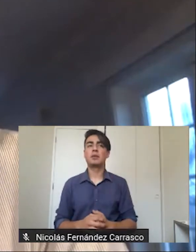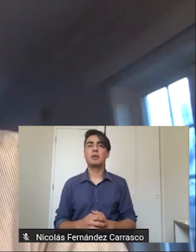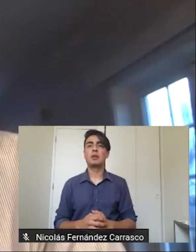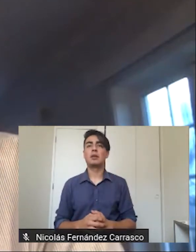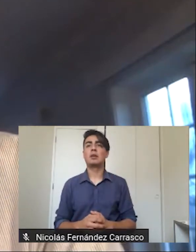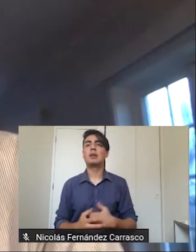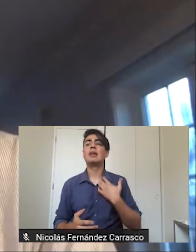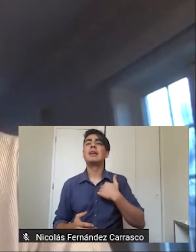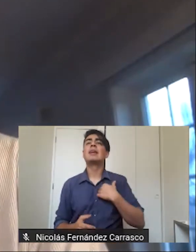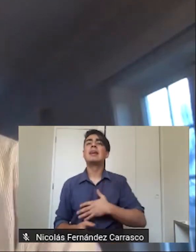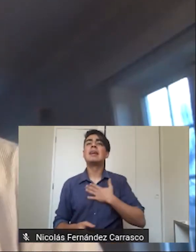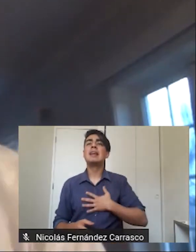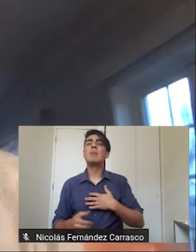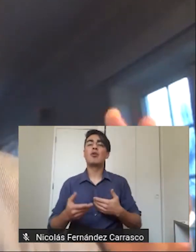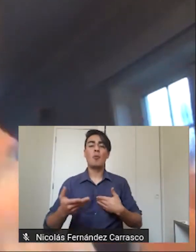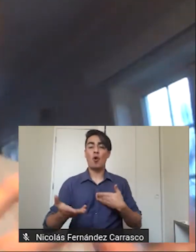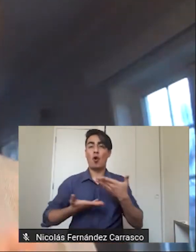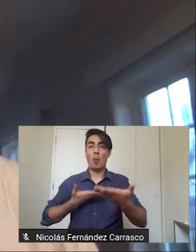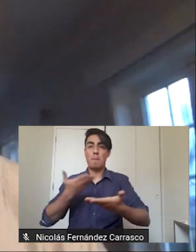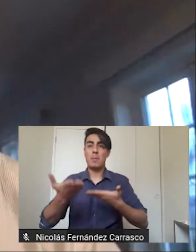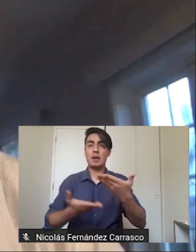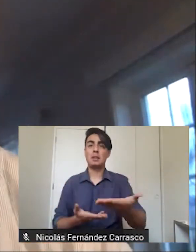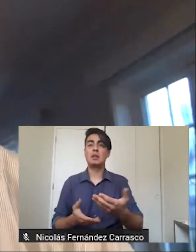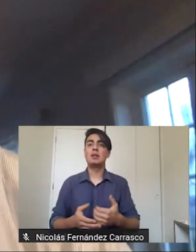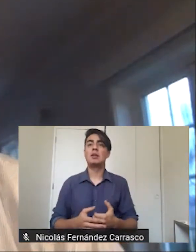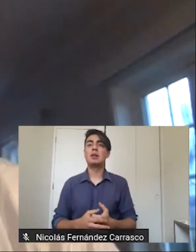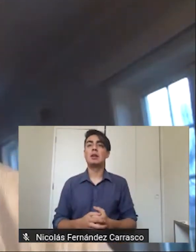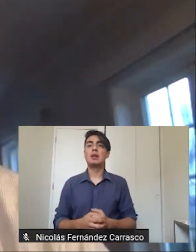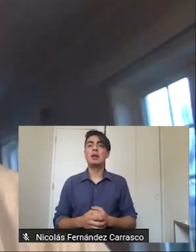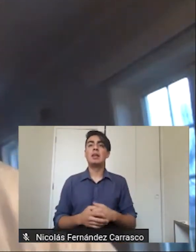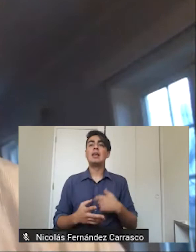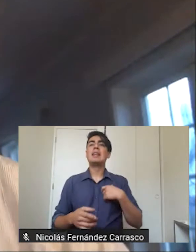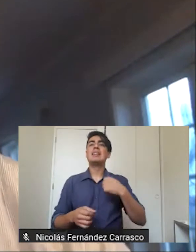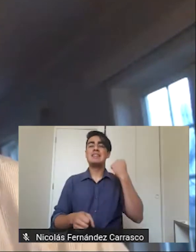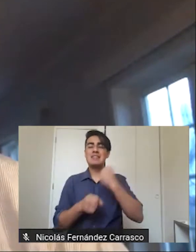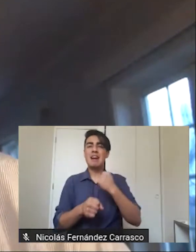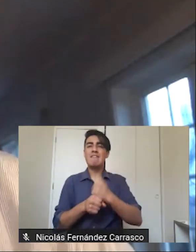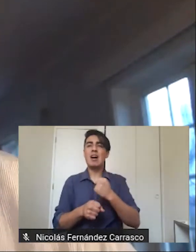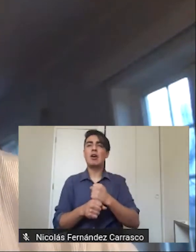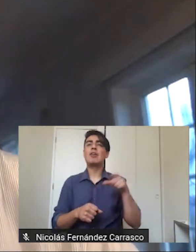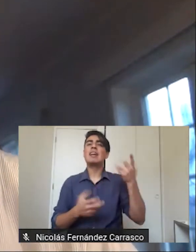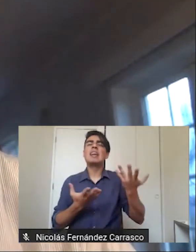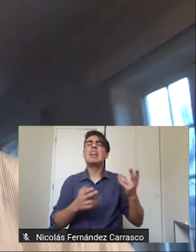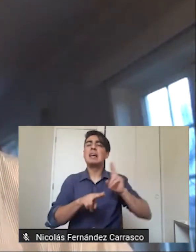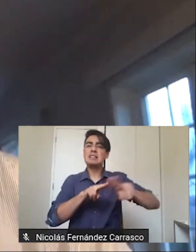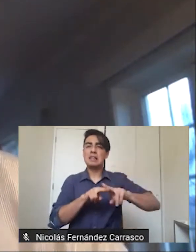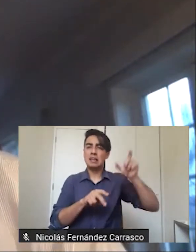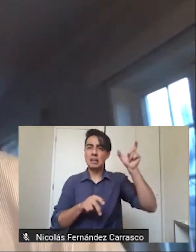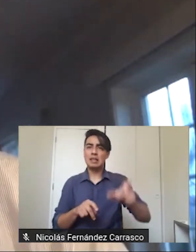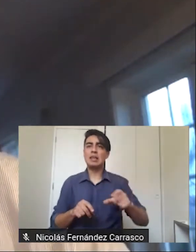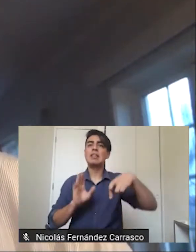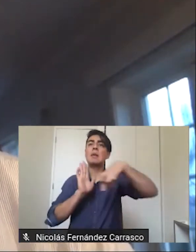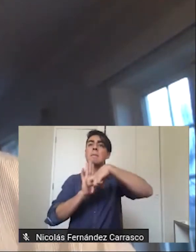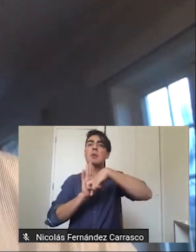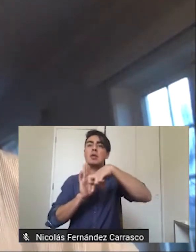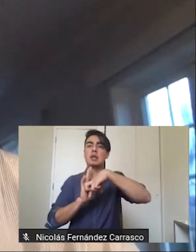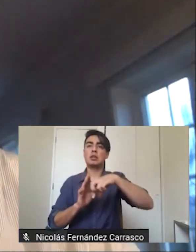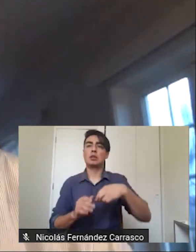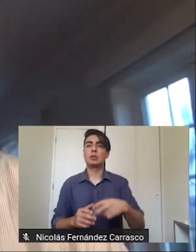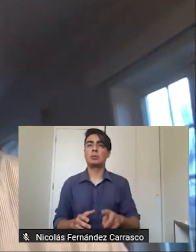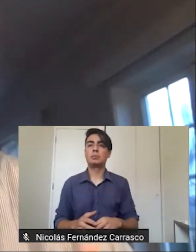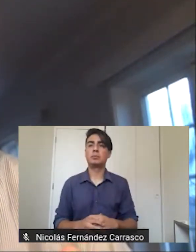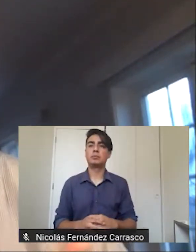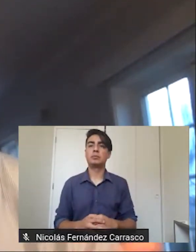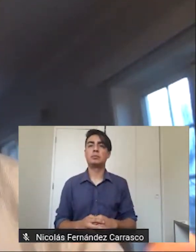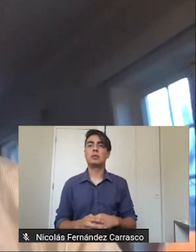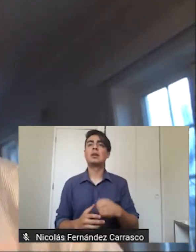queremos compartirles con ustedes. Ella le va a compartir el trabajo que ella hace tan importante en el proyecto DEMBRA. Y